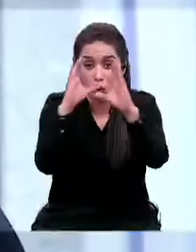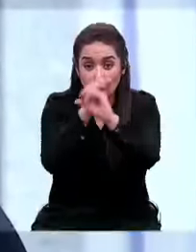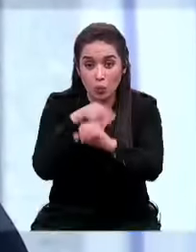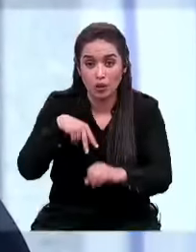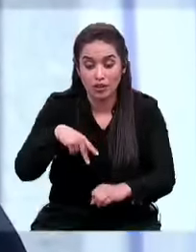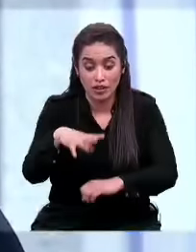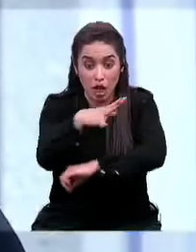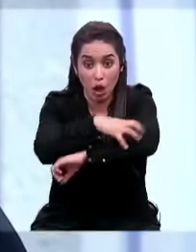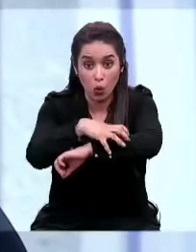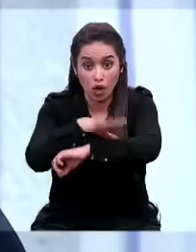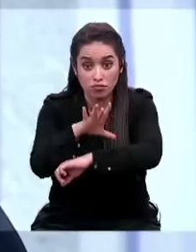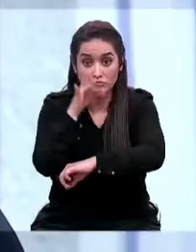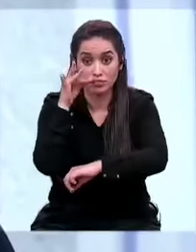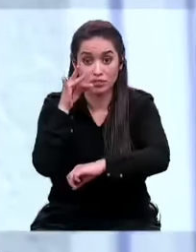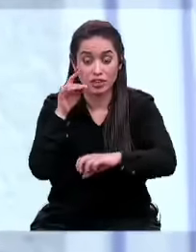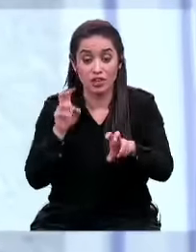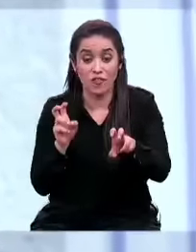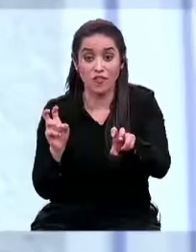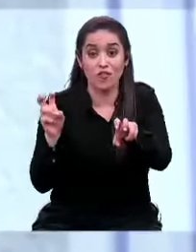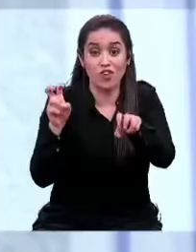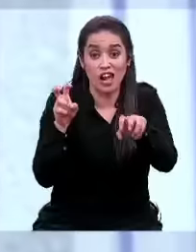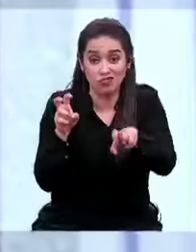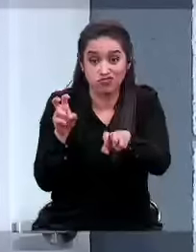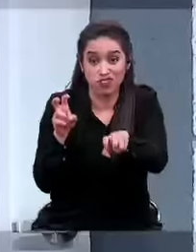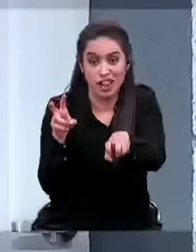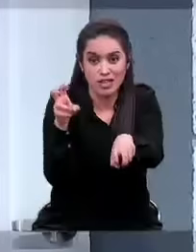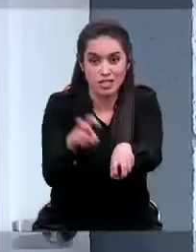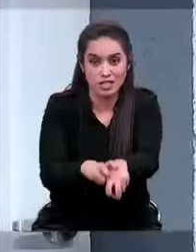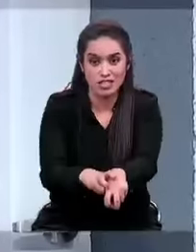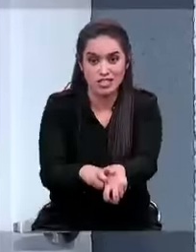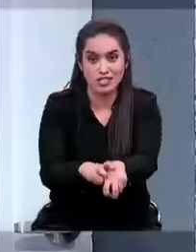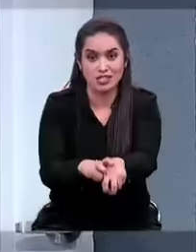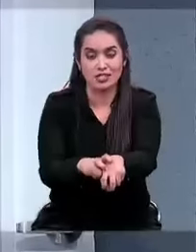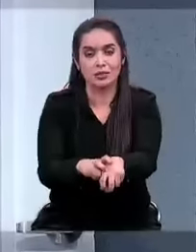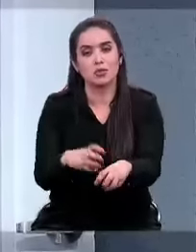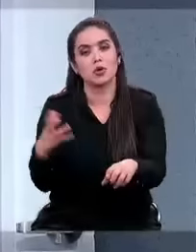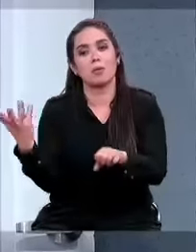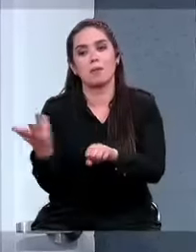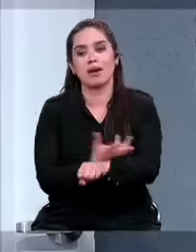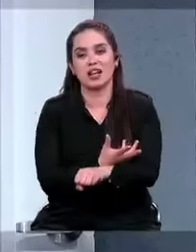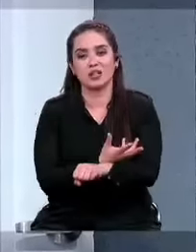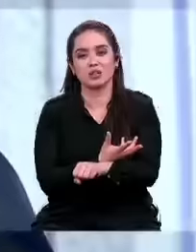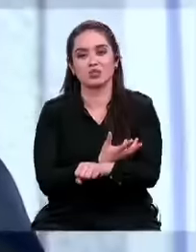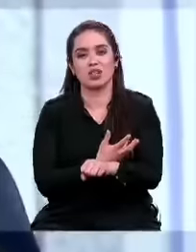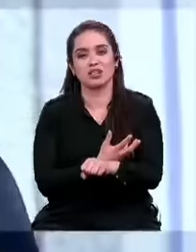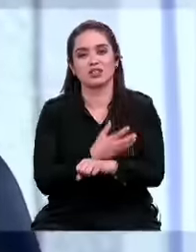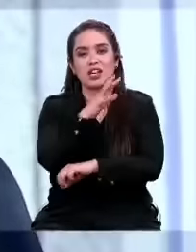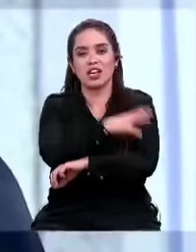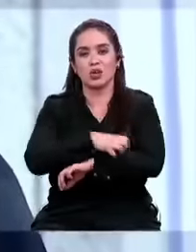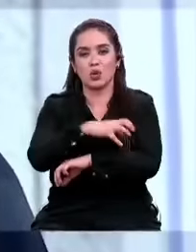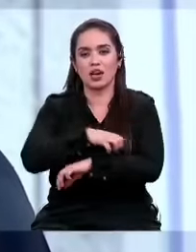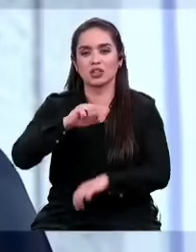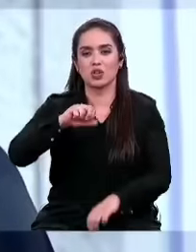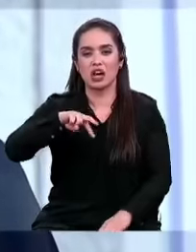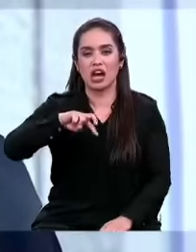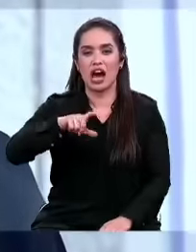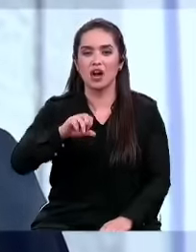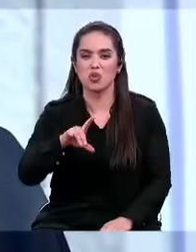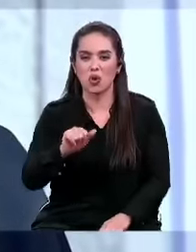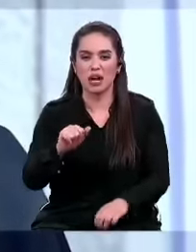gato y me lo chupé. Con la mala suerte que era un gato angora, oye. Me quedaron todos los suelos